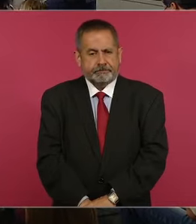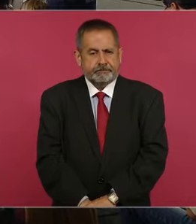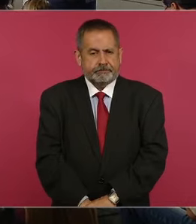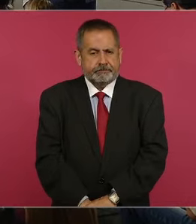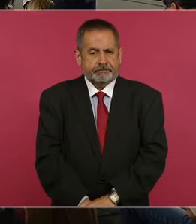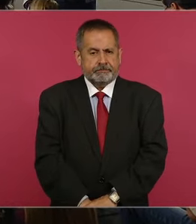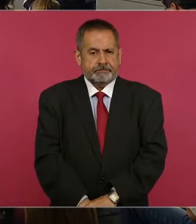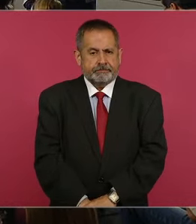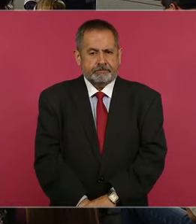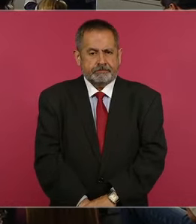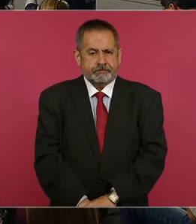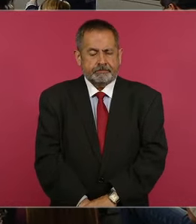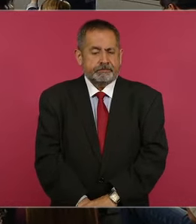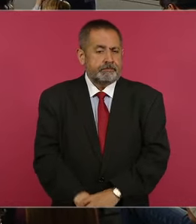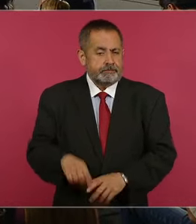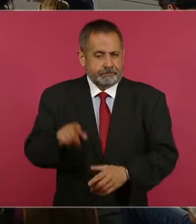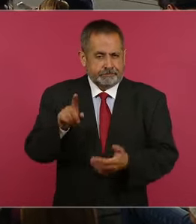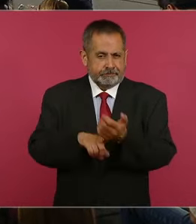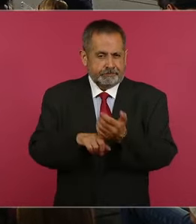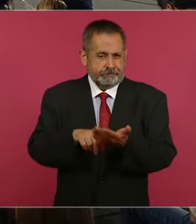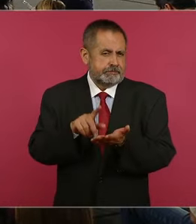Este de Tapachula,